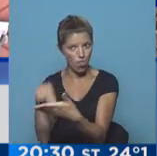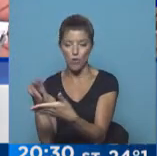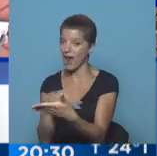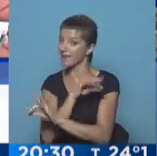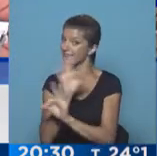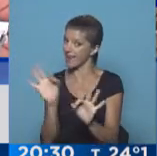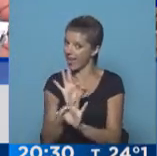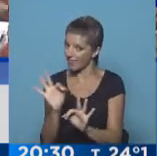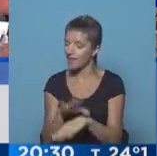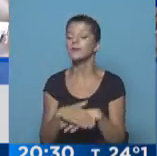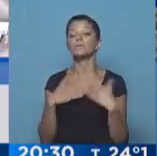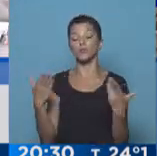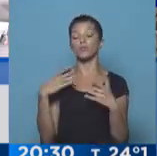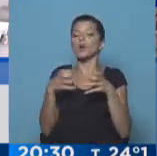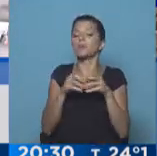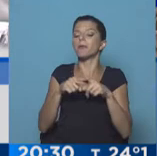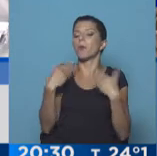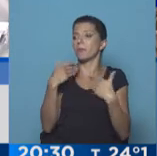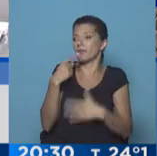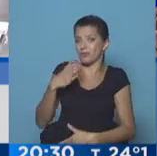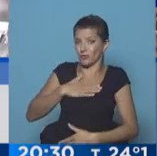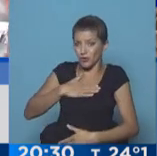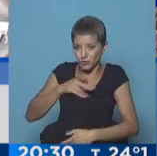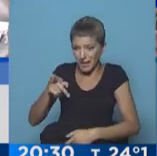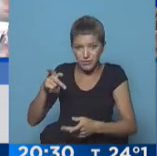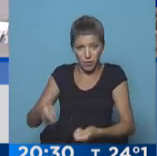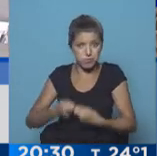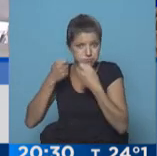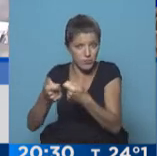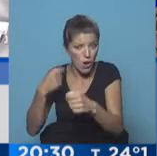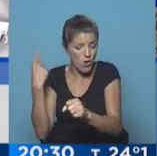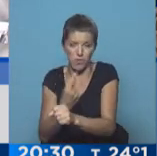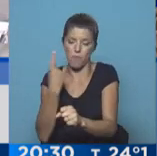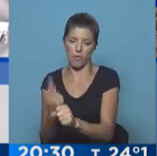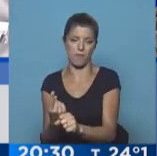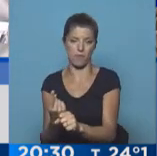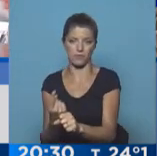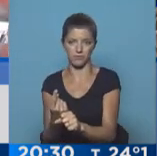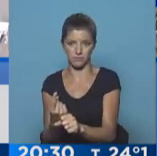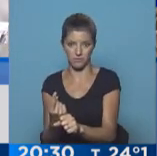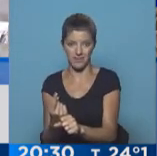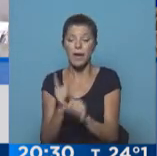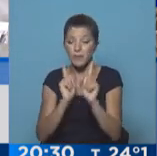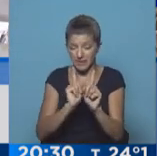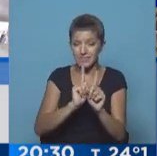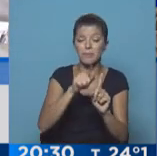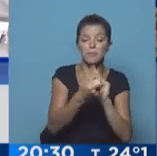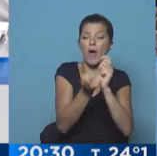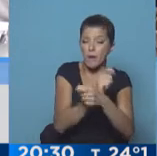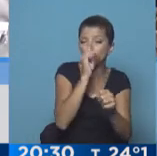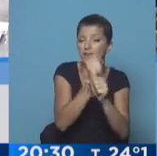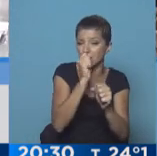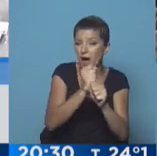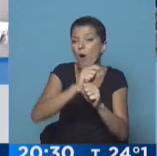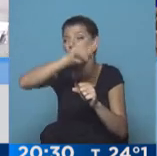justamente lo que dice Podemos. Nosotros no podemos avalar esta reforma laboral que justamente ha llevado a estos altos índices